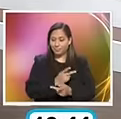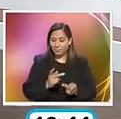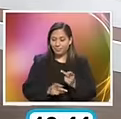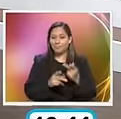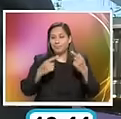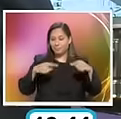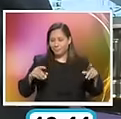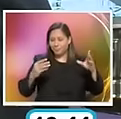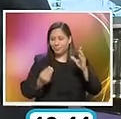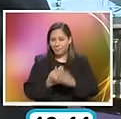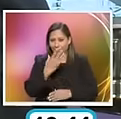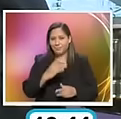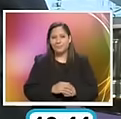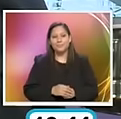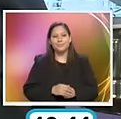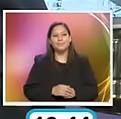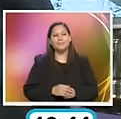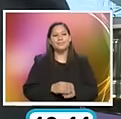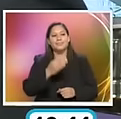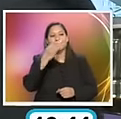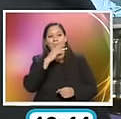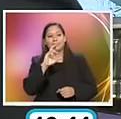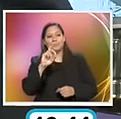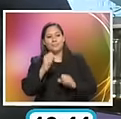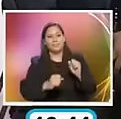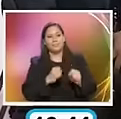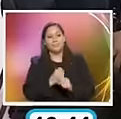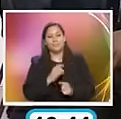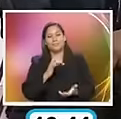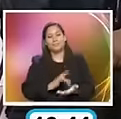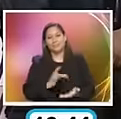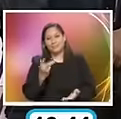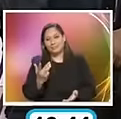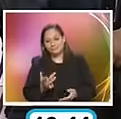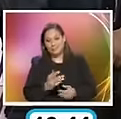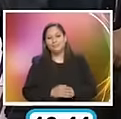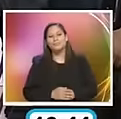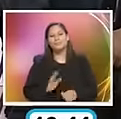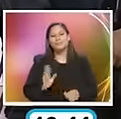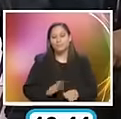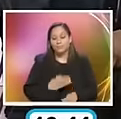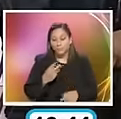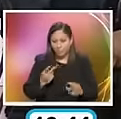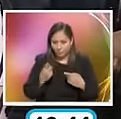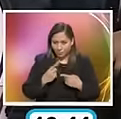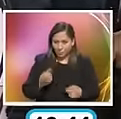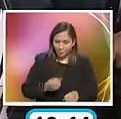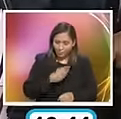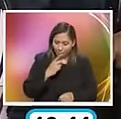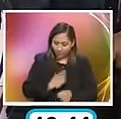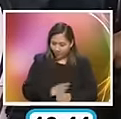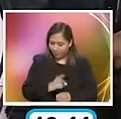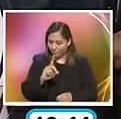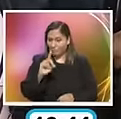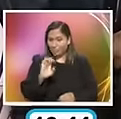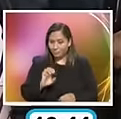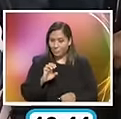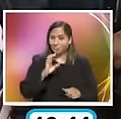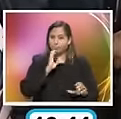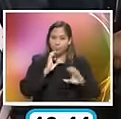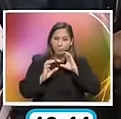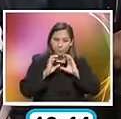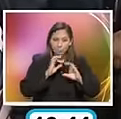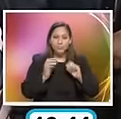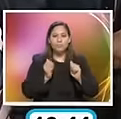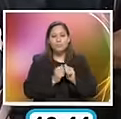que vienen en puerta celebrando estos 30 años. Gracias, Paola, por darnos la oportunidad de